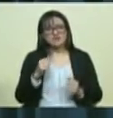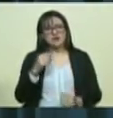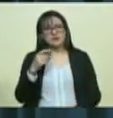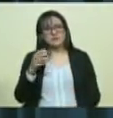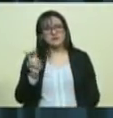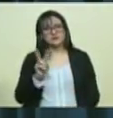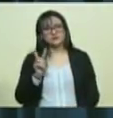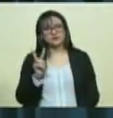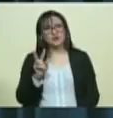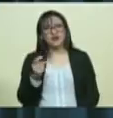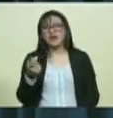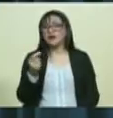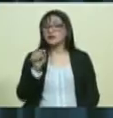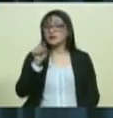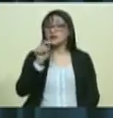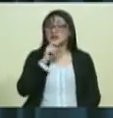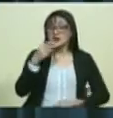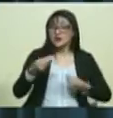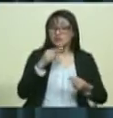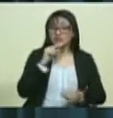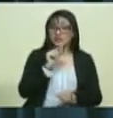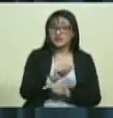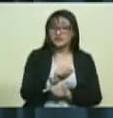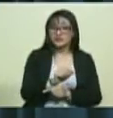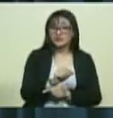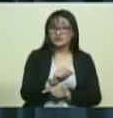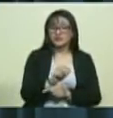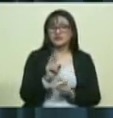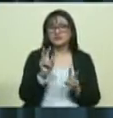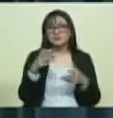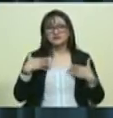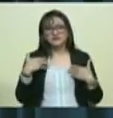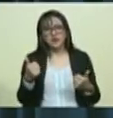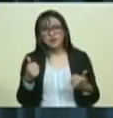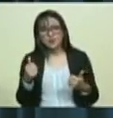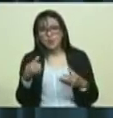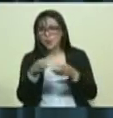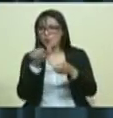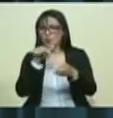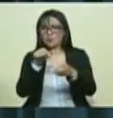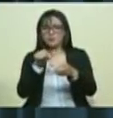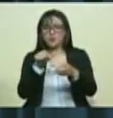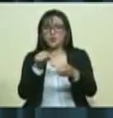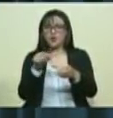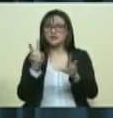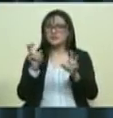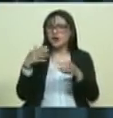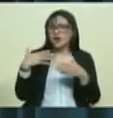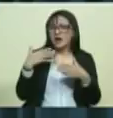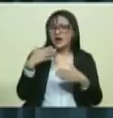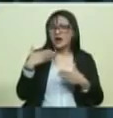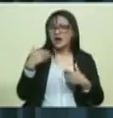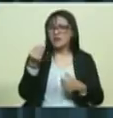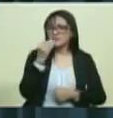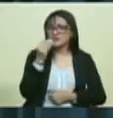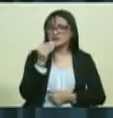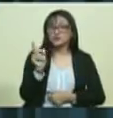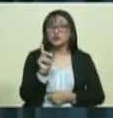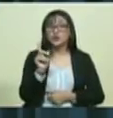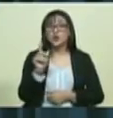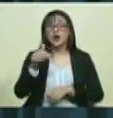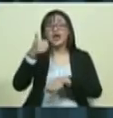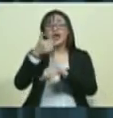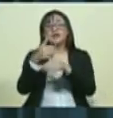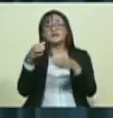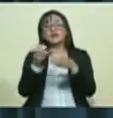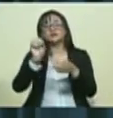ninguna organización que atienda asuntos de salud o asunto de alimentación o ninguna multilateral sino el jefe